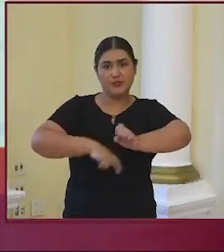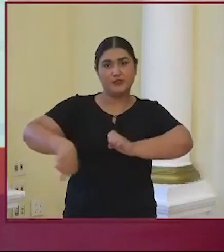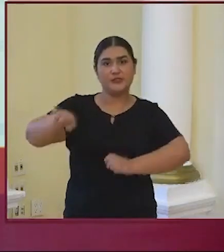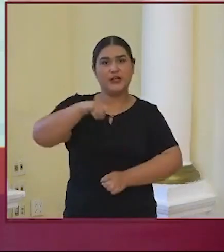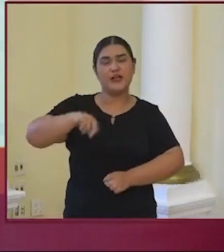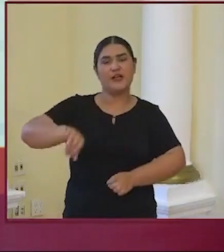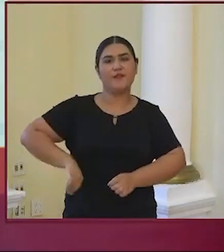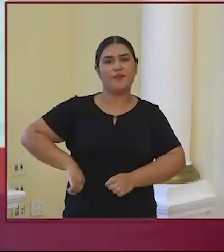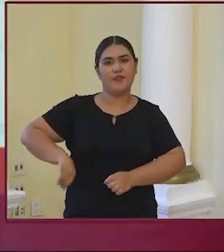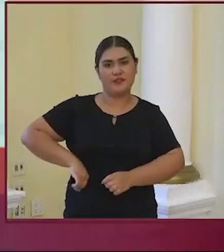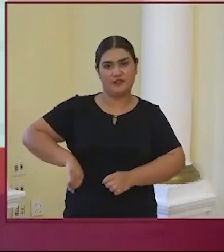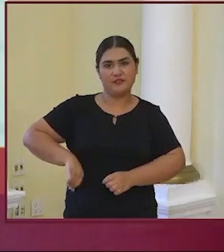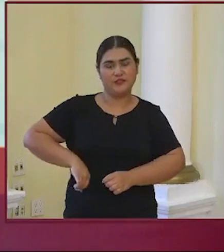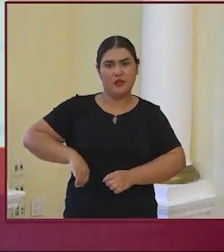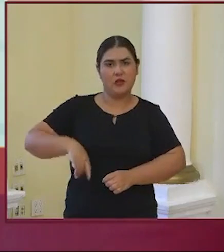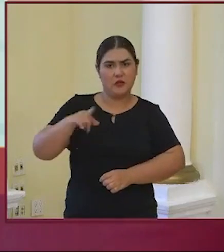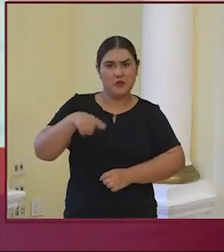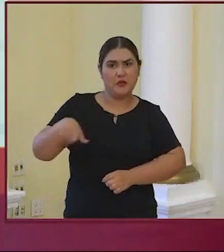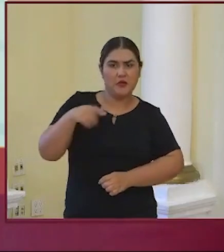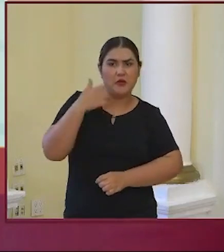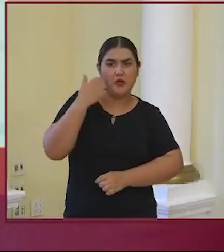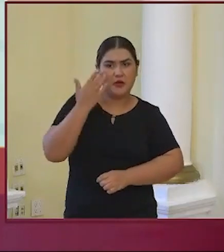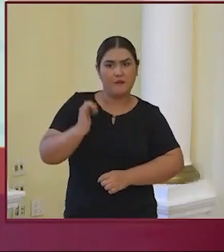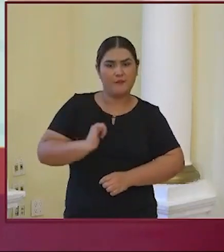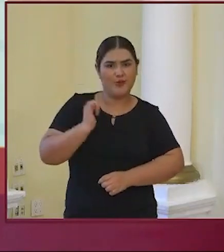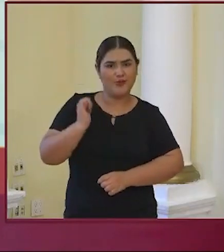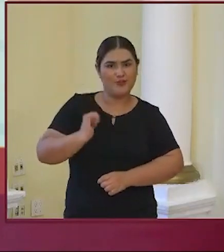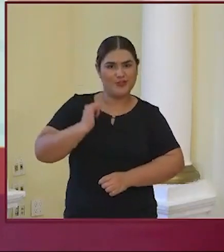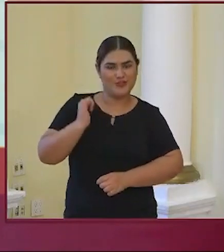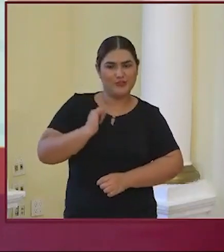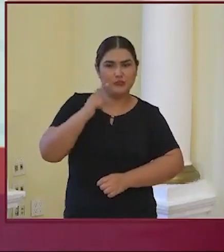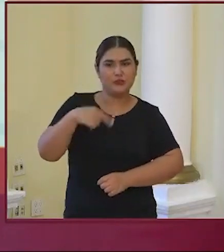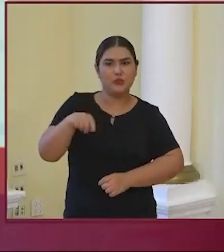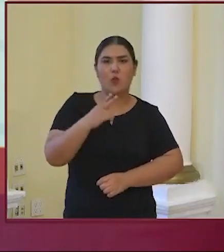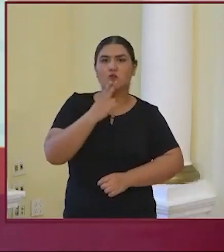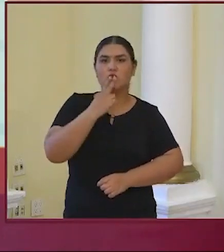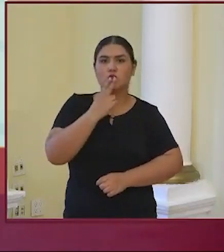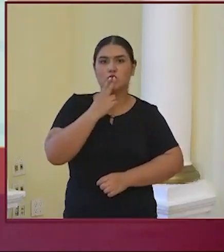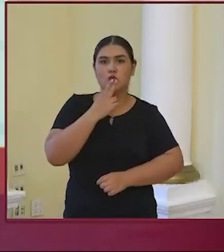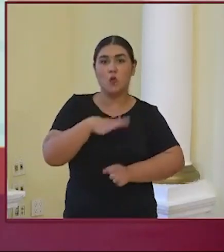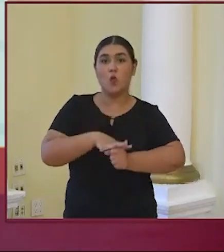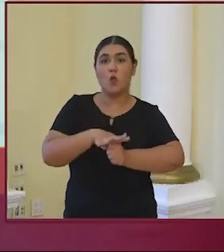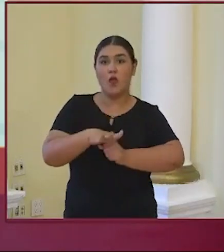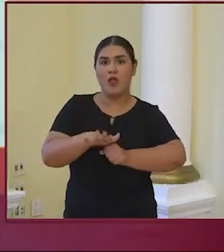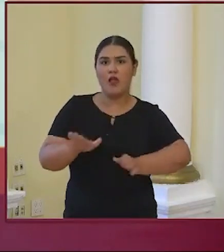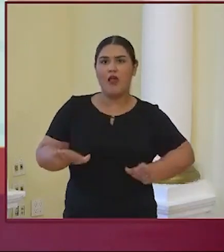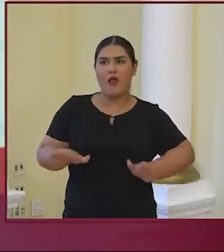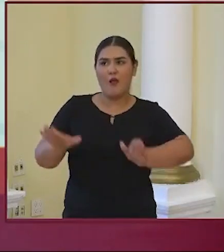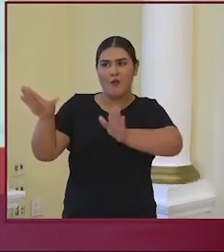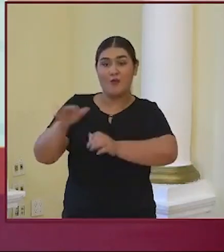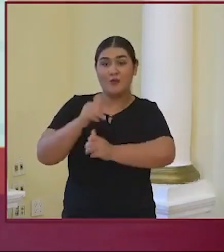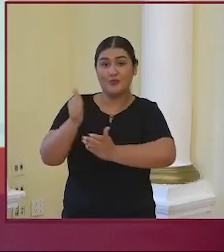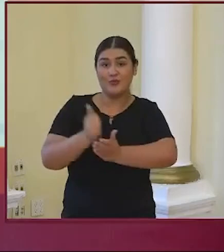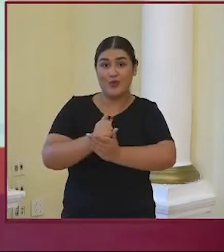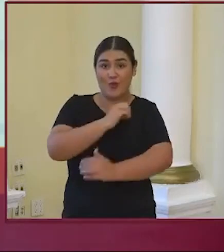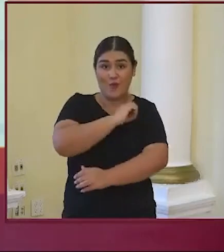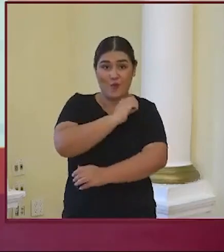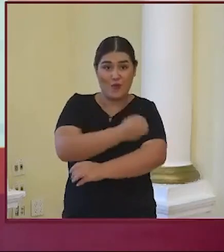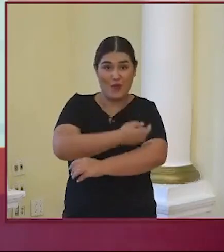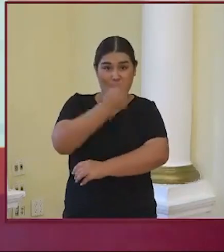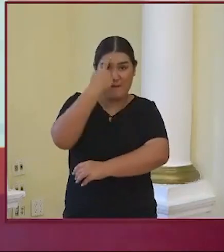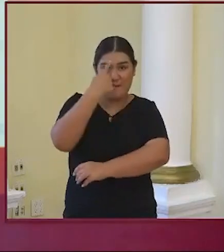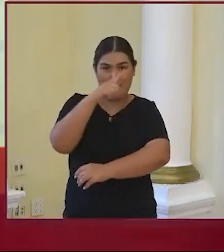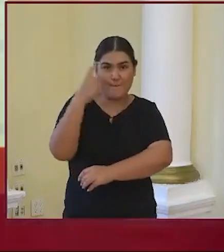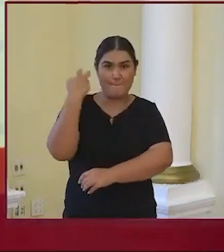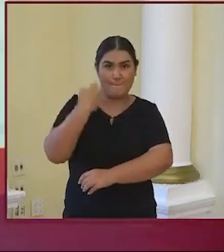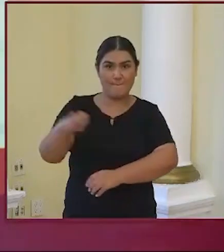aprovechamiento, en la utilización del aeropuerto de Ciudad Obregón como un centro logístico de